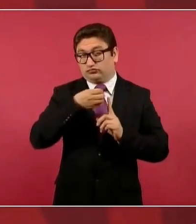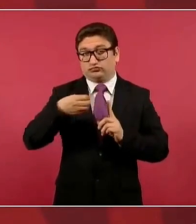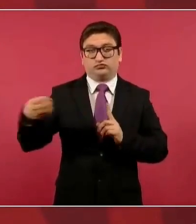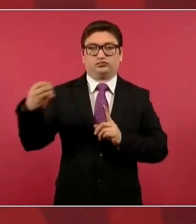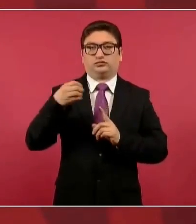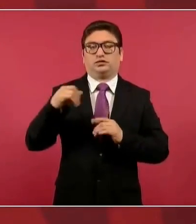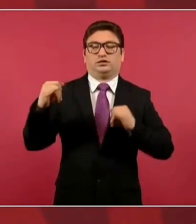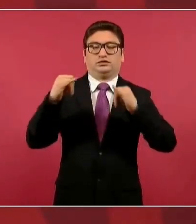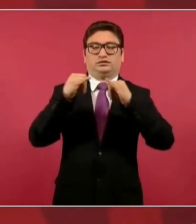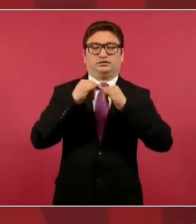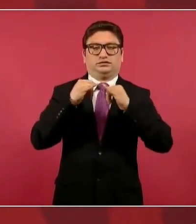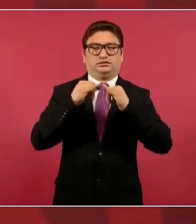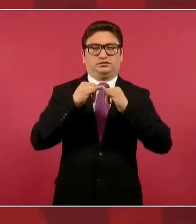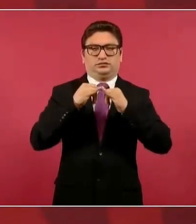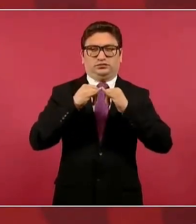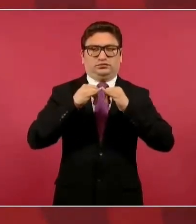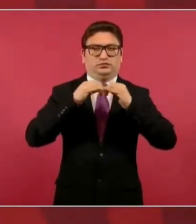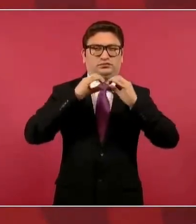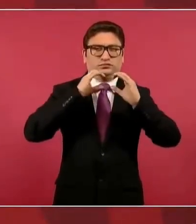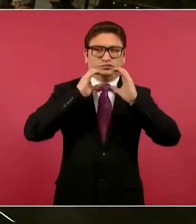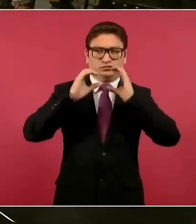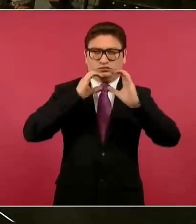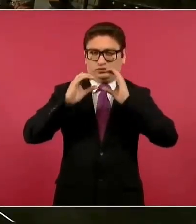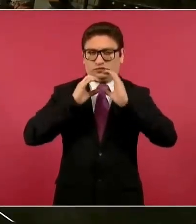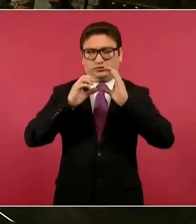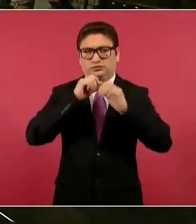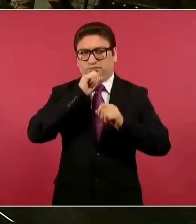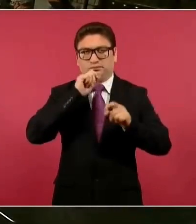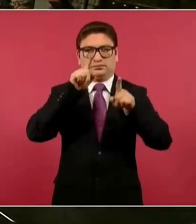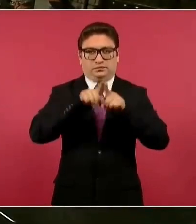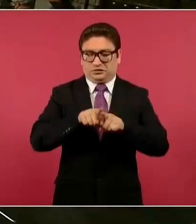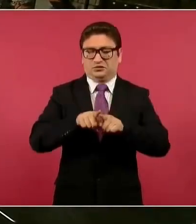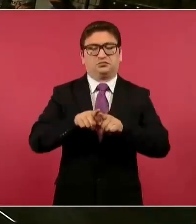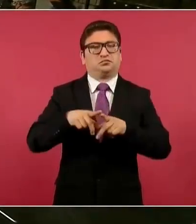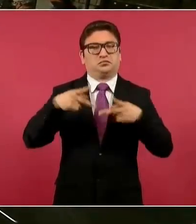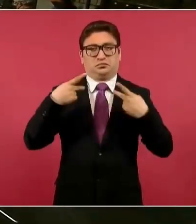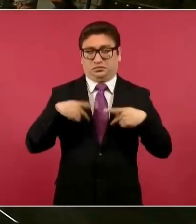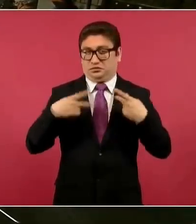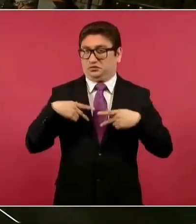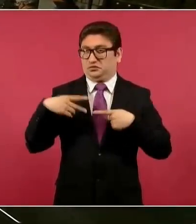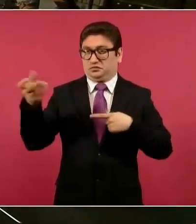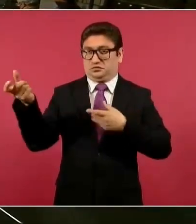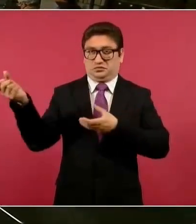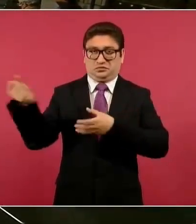el Instituto de Comunicaciones también lo llenaron.